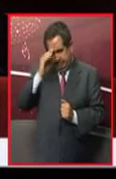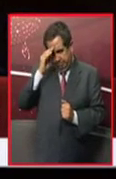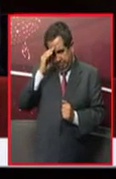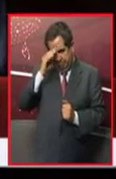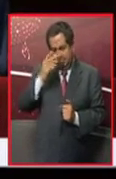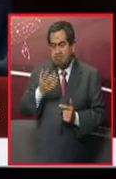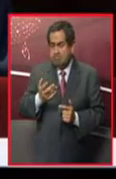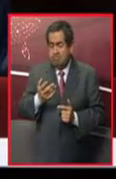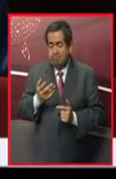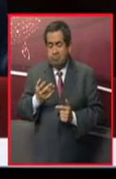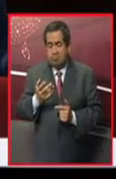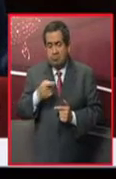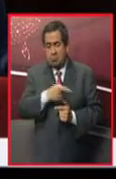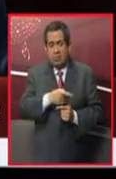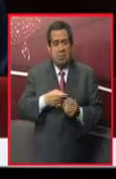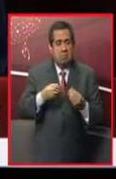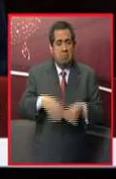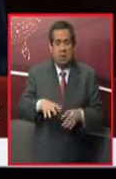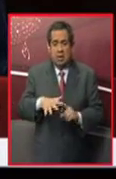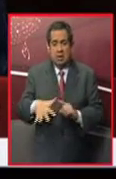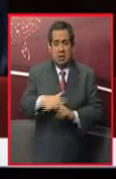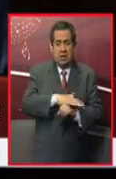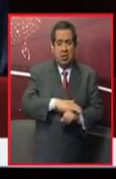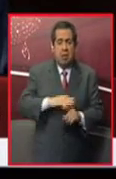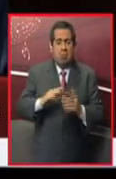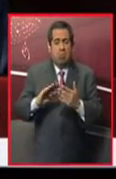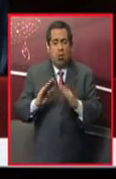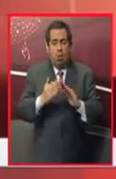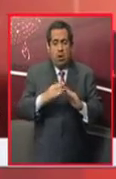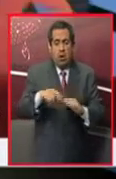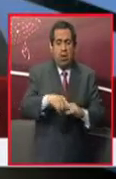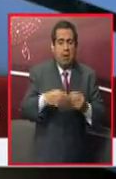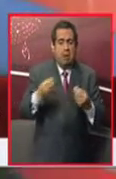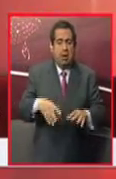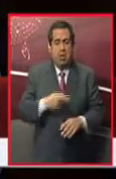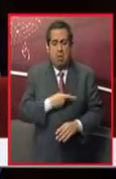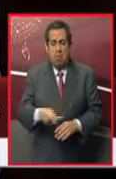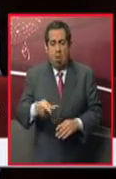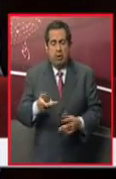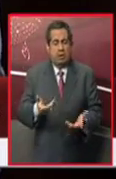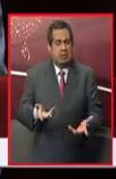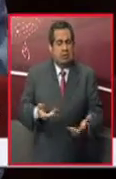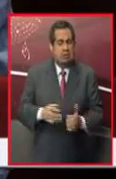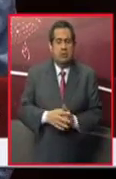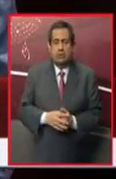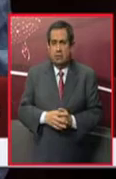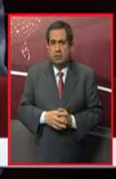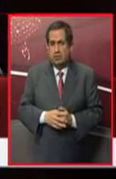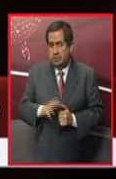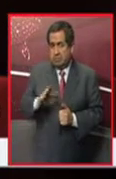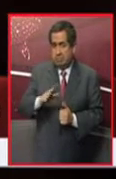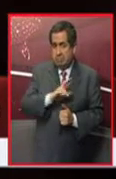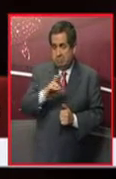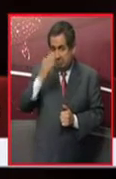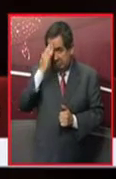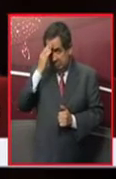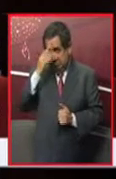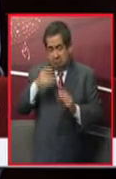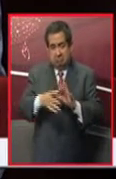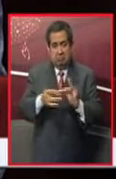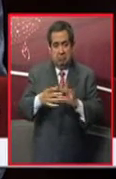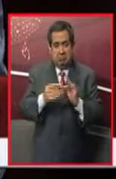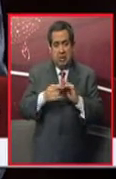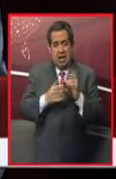ha profundizado el empobrecimiento de muchas comunidades rurales. Debemos reconocer también que la tala